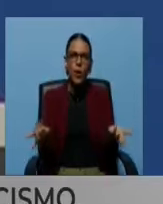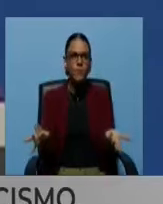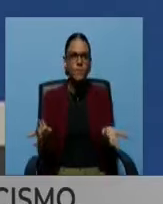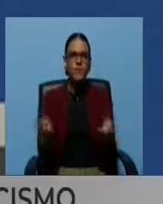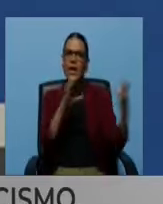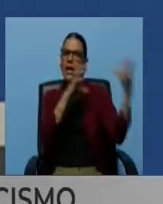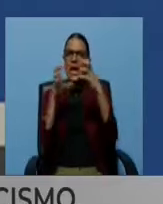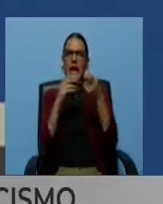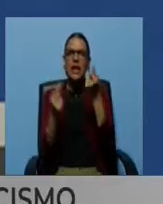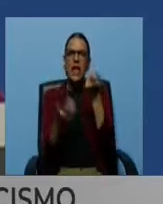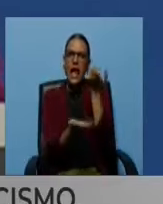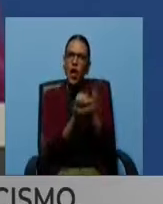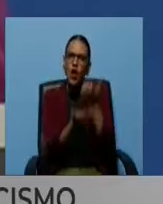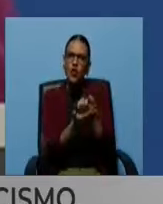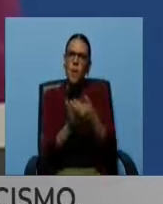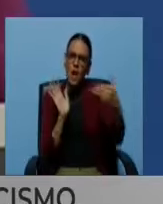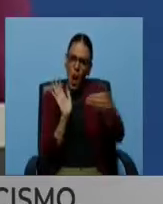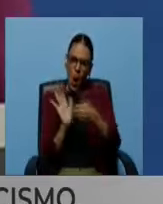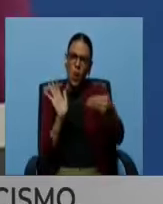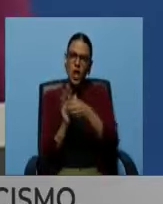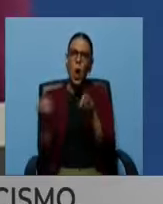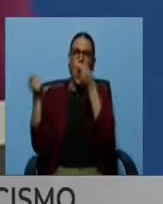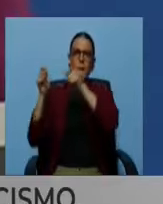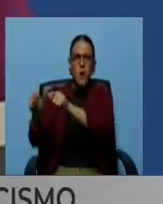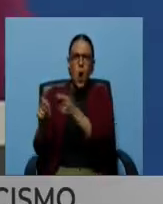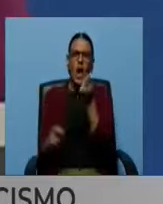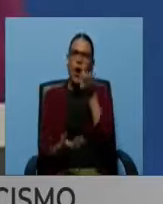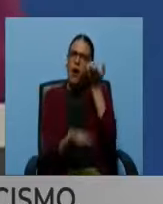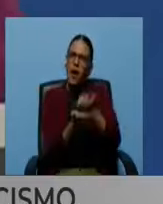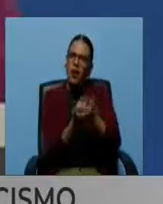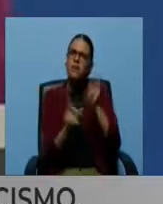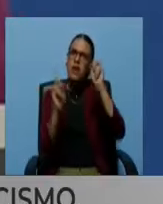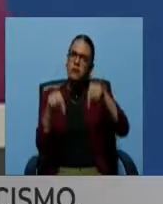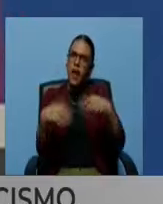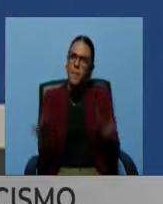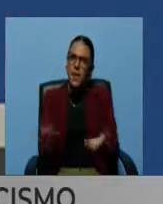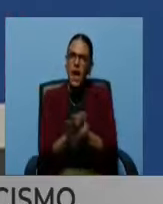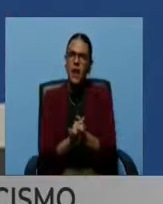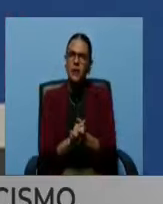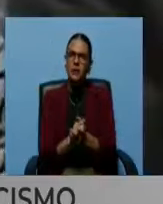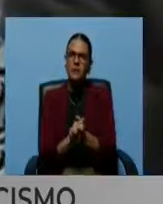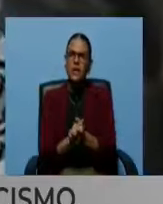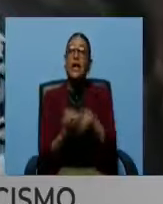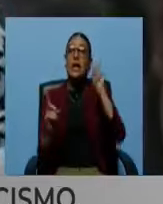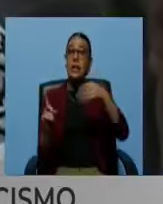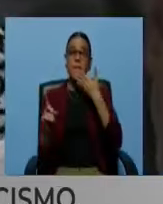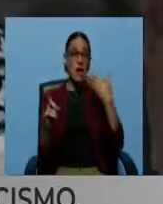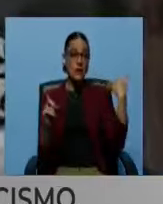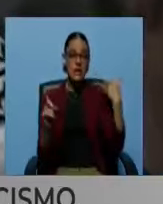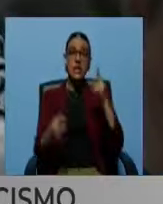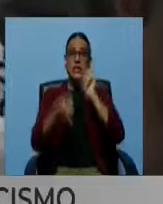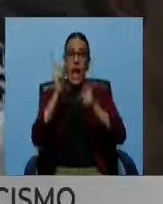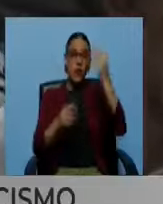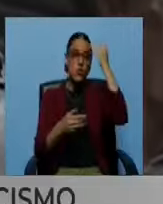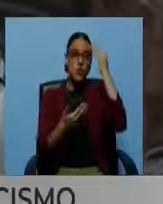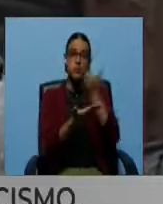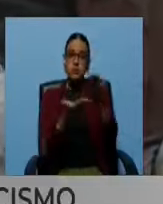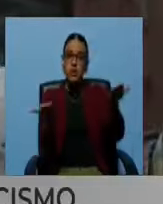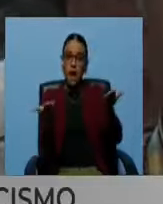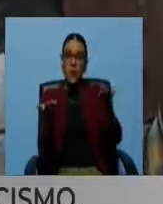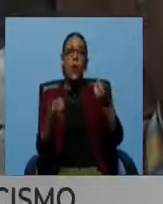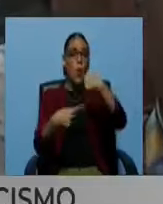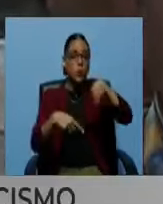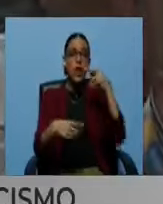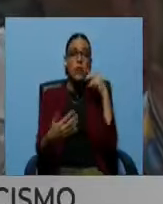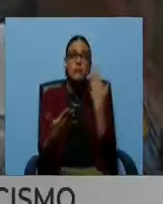guerras económicas, bloqueos económicos. Y bueno, más recientemente algunos de ustedes estuvieron